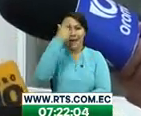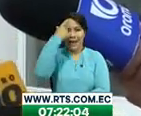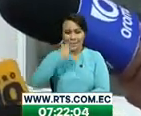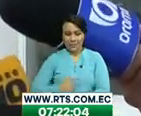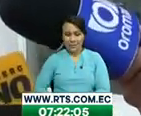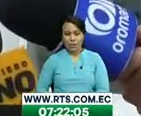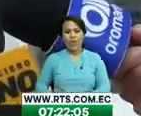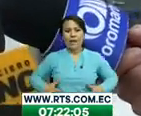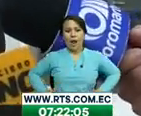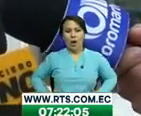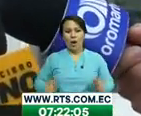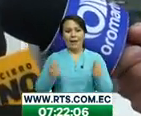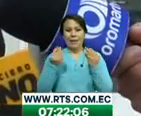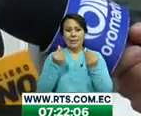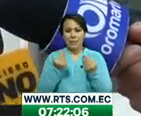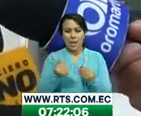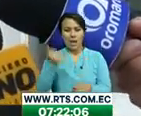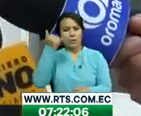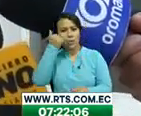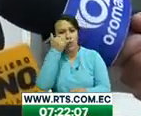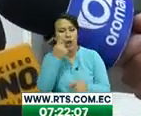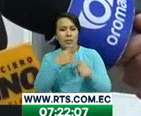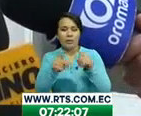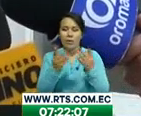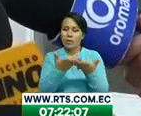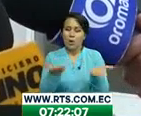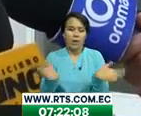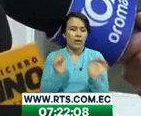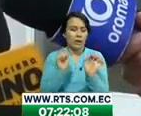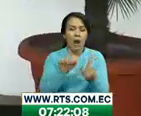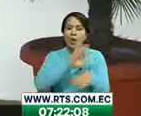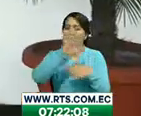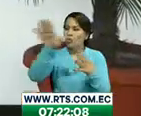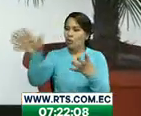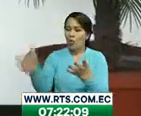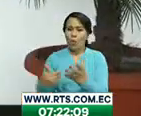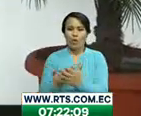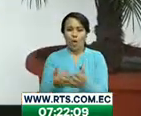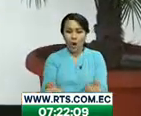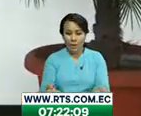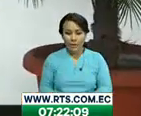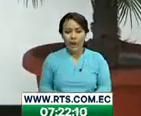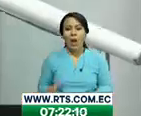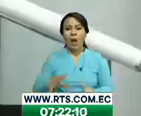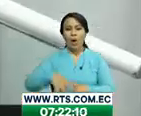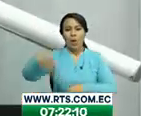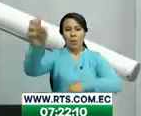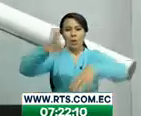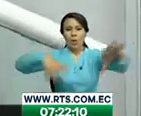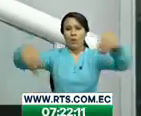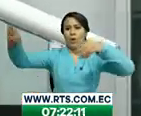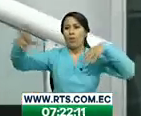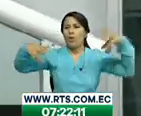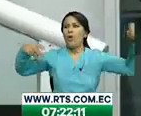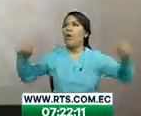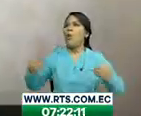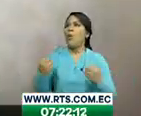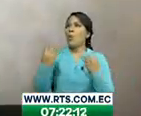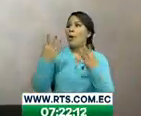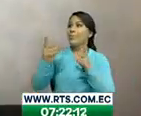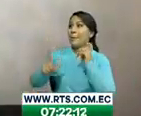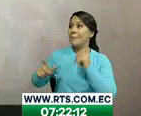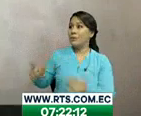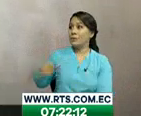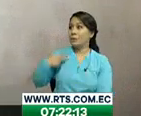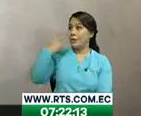estamos trabajando en la flagrancia conjuntamente con Policía Judicial y las unidades de inteligencia para ubicar a estos individuos.